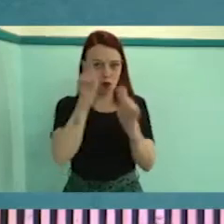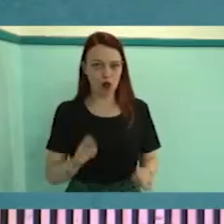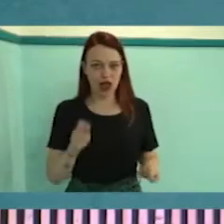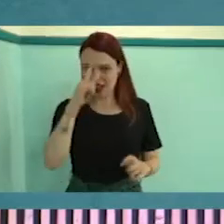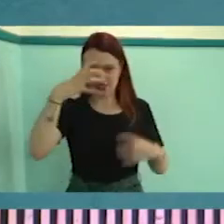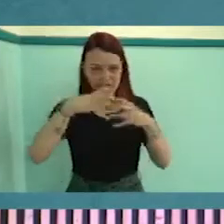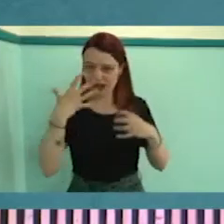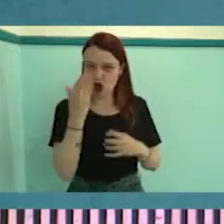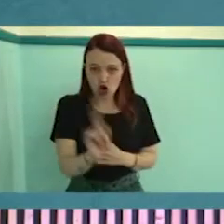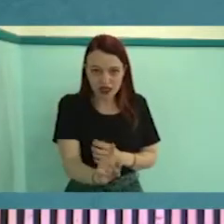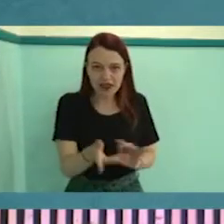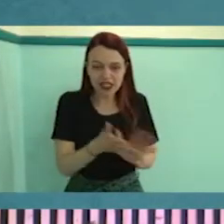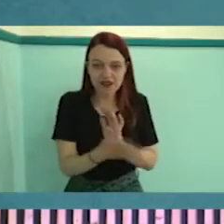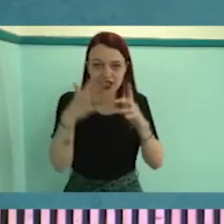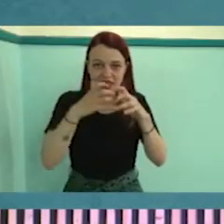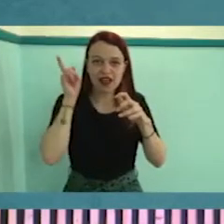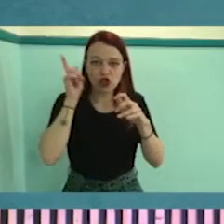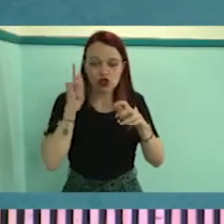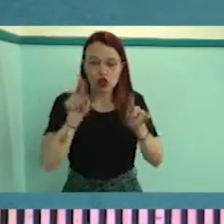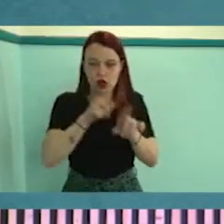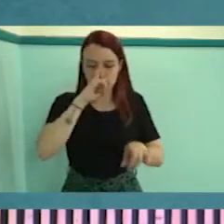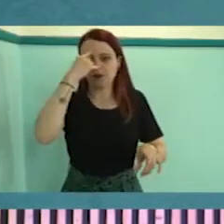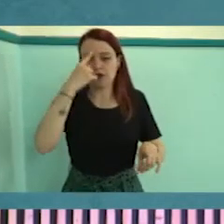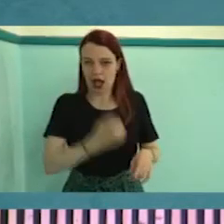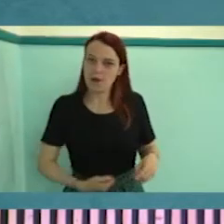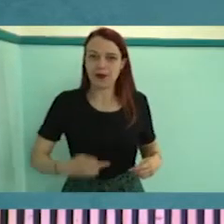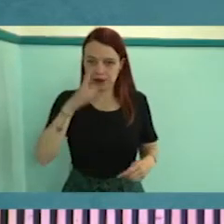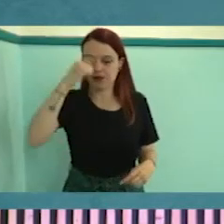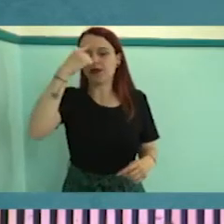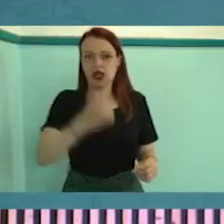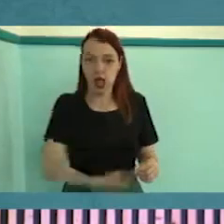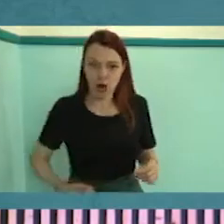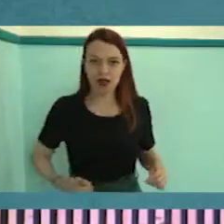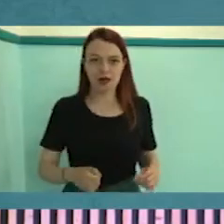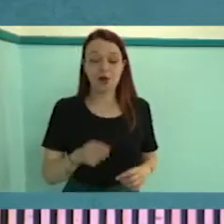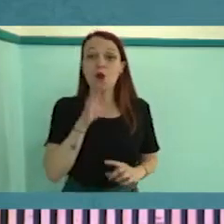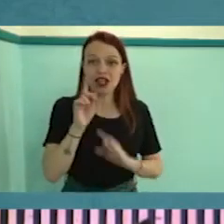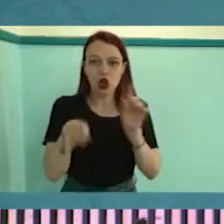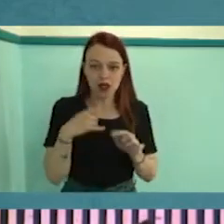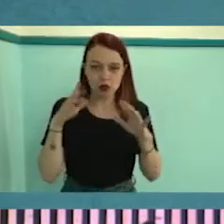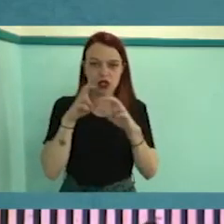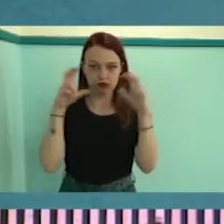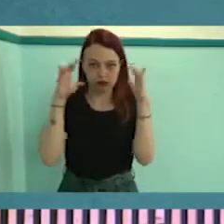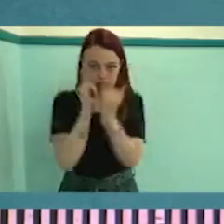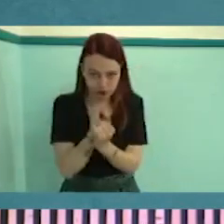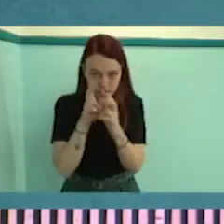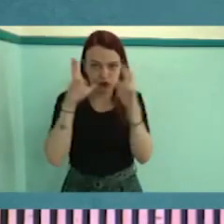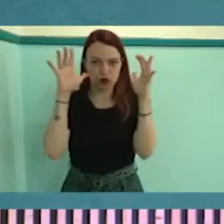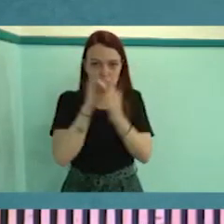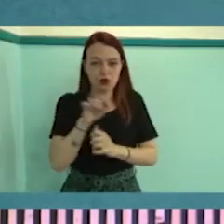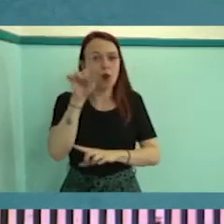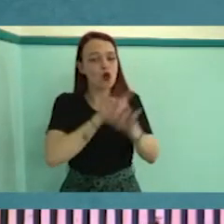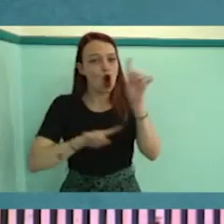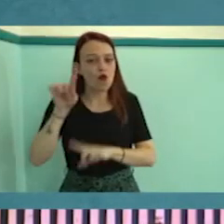entiende que estamos en hambruna y no estamos entendiendo por qué Por tanto luego se generan esos ciclos de ganancia y pérdida de peso mayor riesgo desarrollar un tca